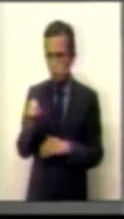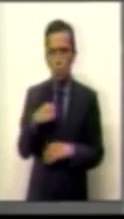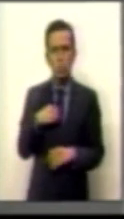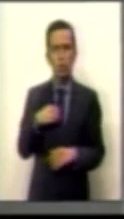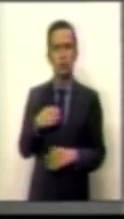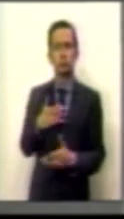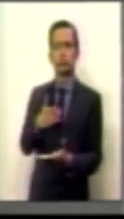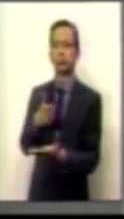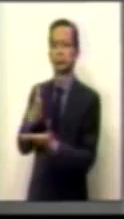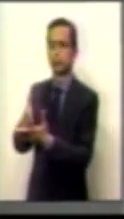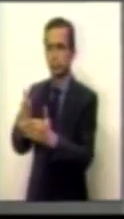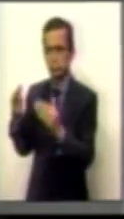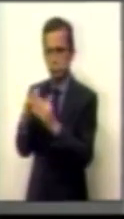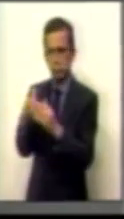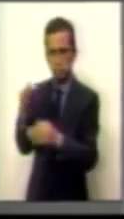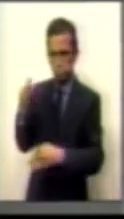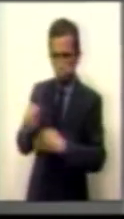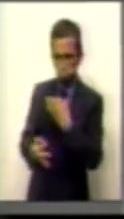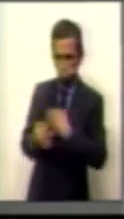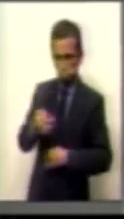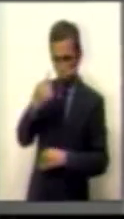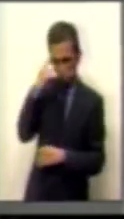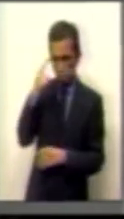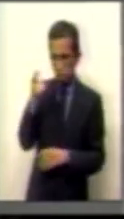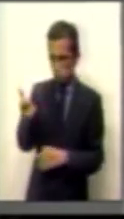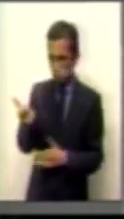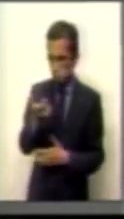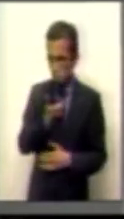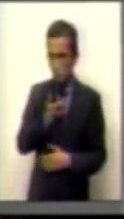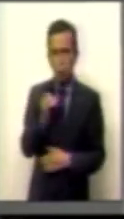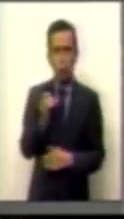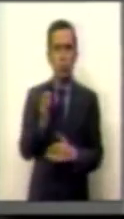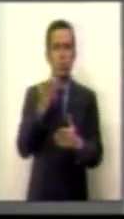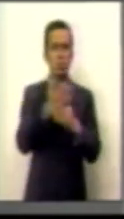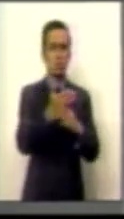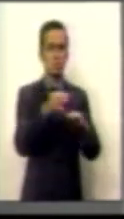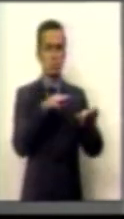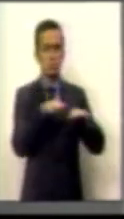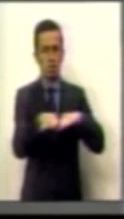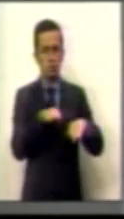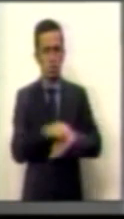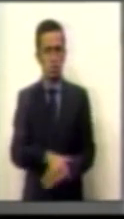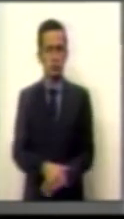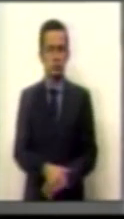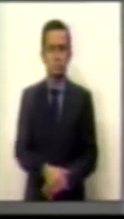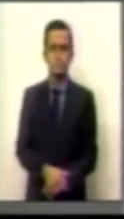los domicilios de los deudores o en sus fuentes de trabajo. De esta manera,